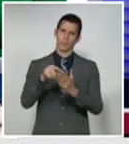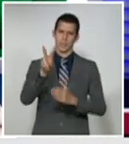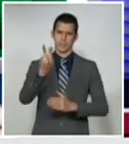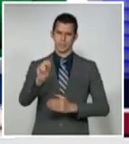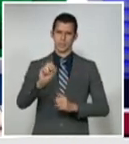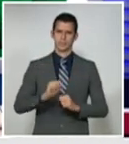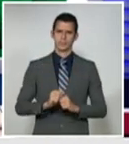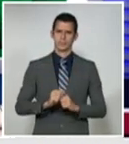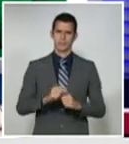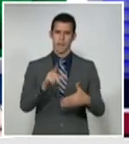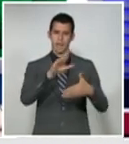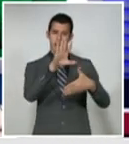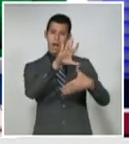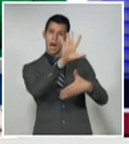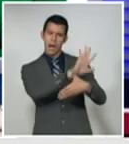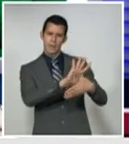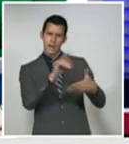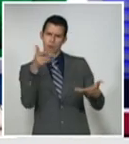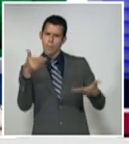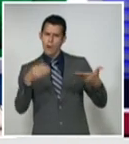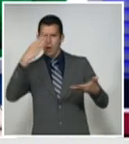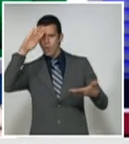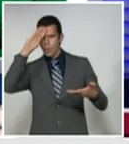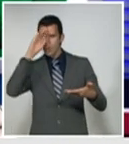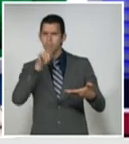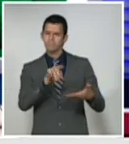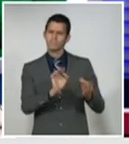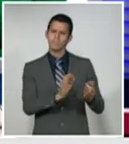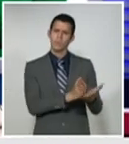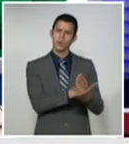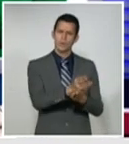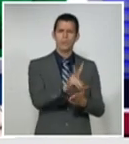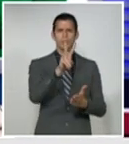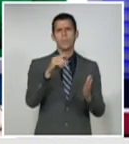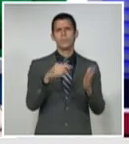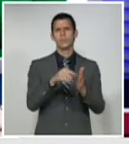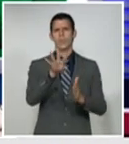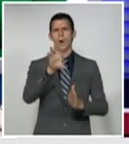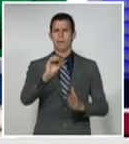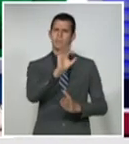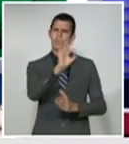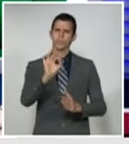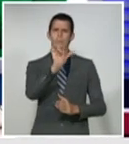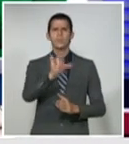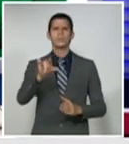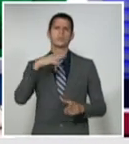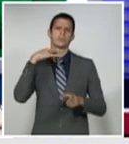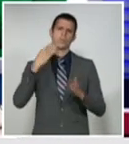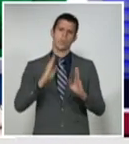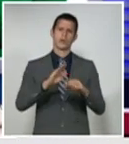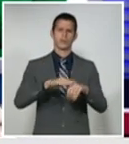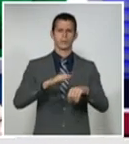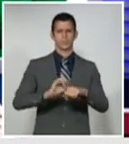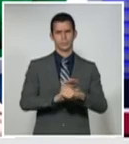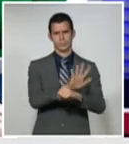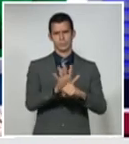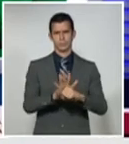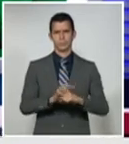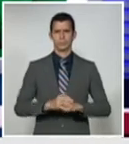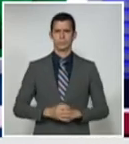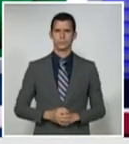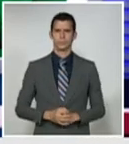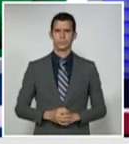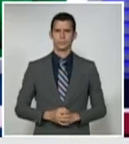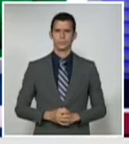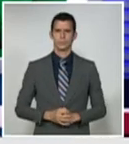la región de las Américas, que se mantiene en 2,40%. De todas formas, seguimos trabajando